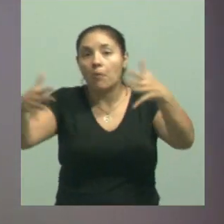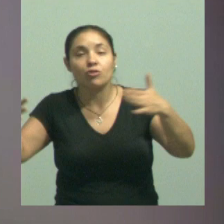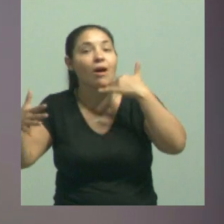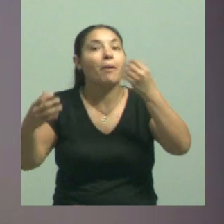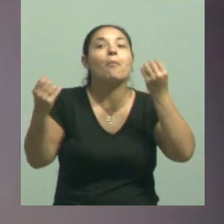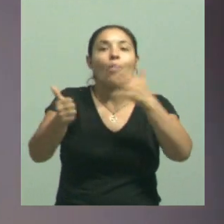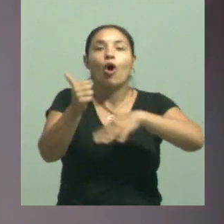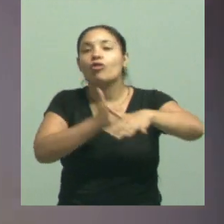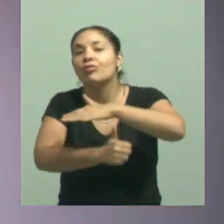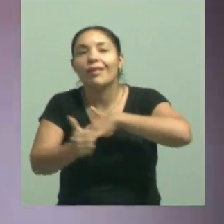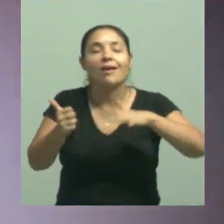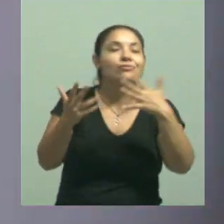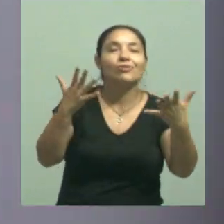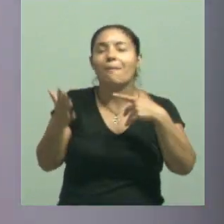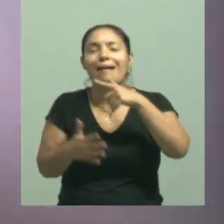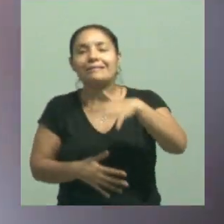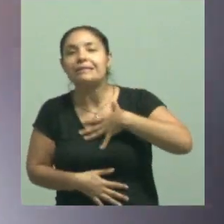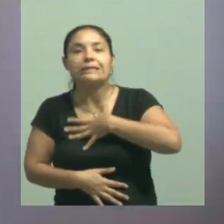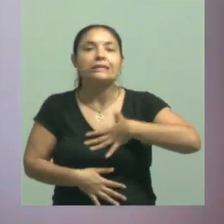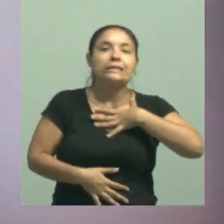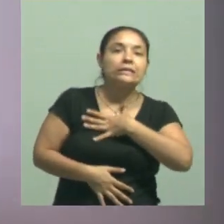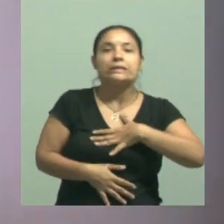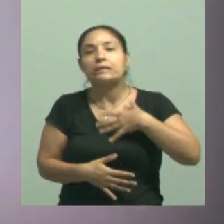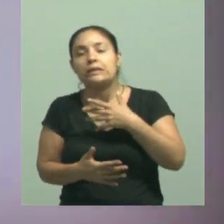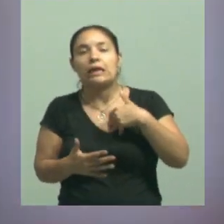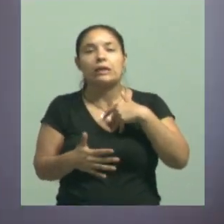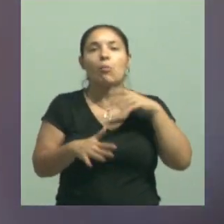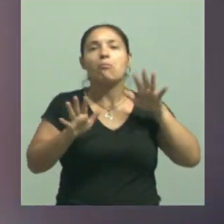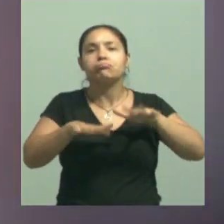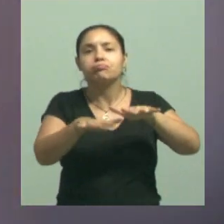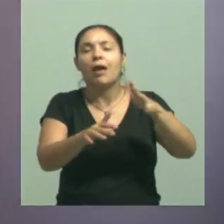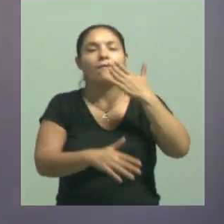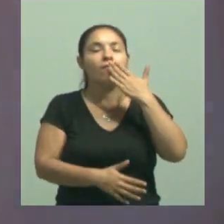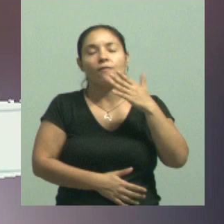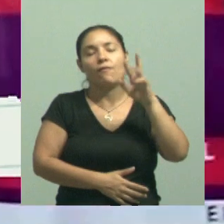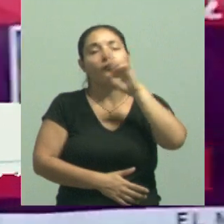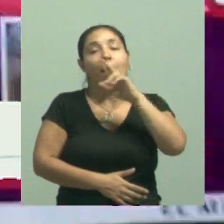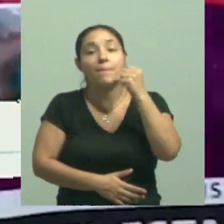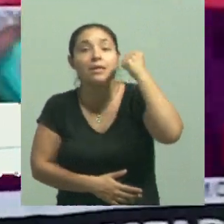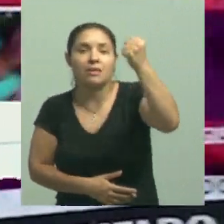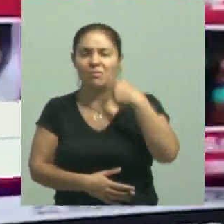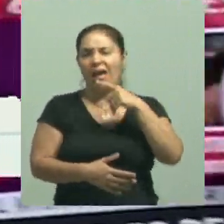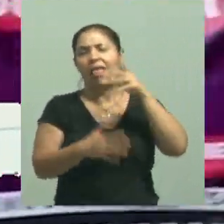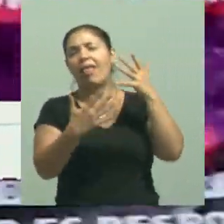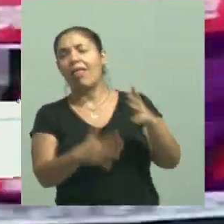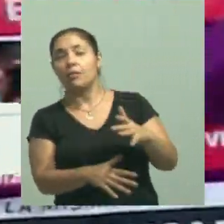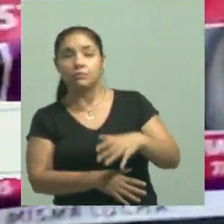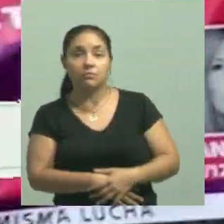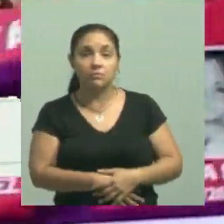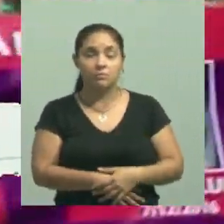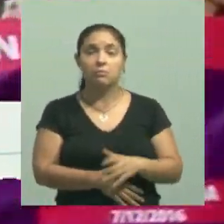cierta percepción de una capaz desintegración del movimiento feminista, algo así. A mí me pareció que las calles dijeron lo